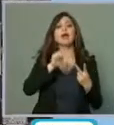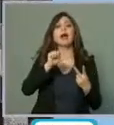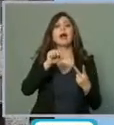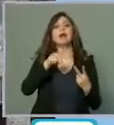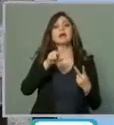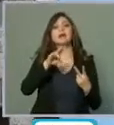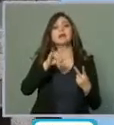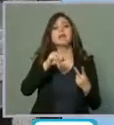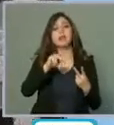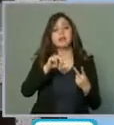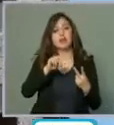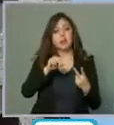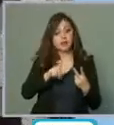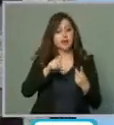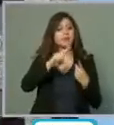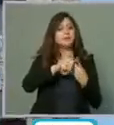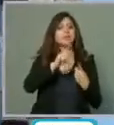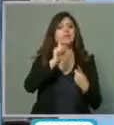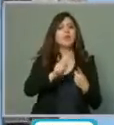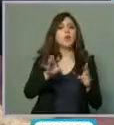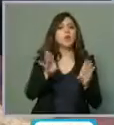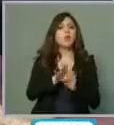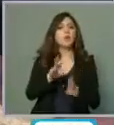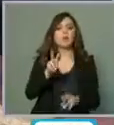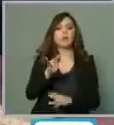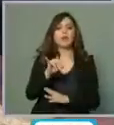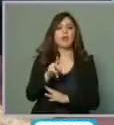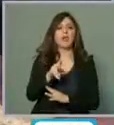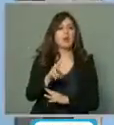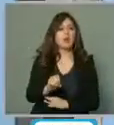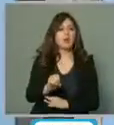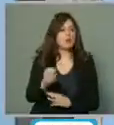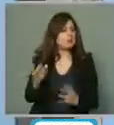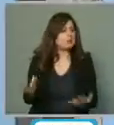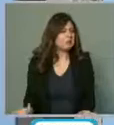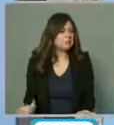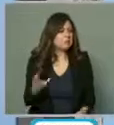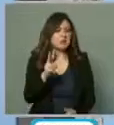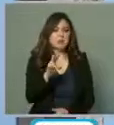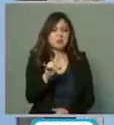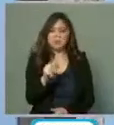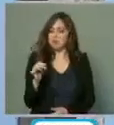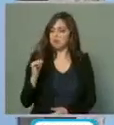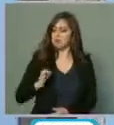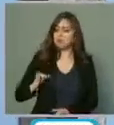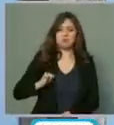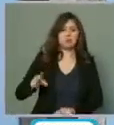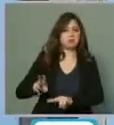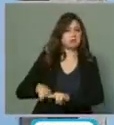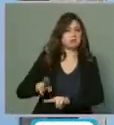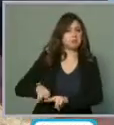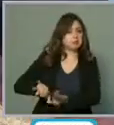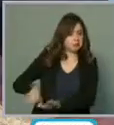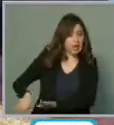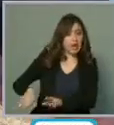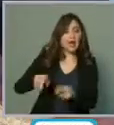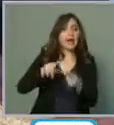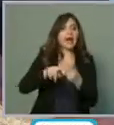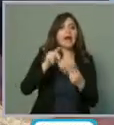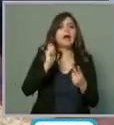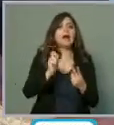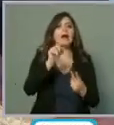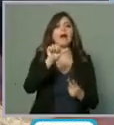lo mismo viejo, tú hablas de un mueble viejo, ¿no? Ajá. Pero un anciano, el concepto de anciano, implica una serie de cuestiones ya